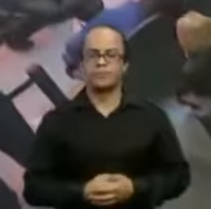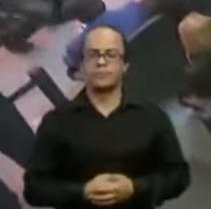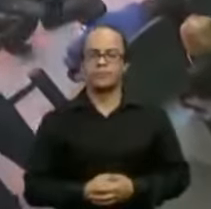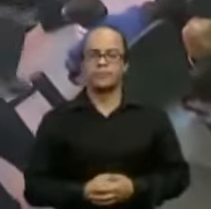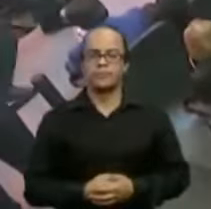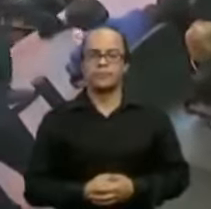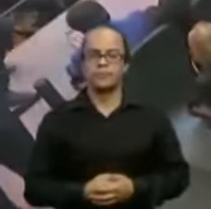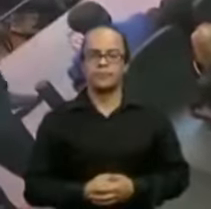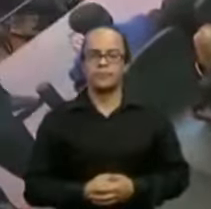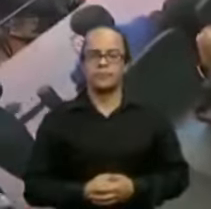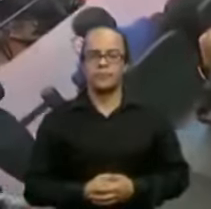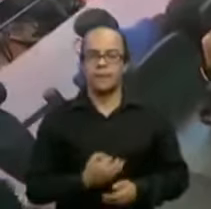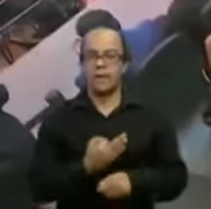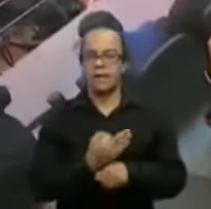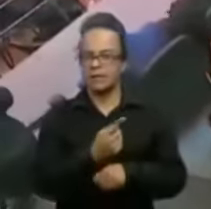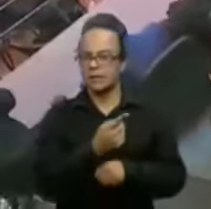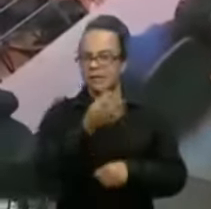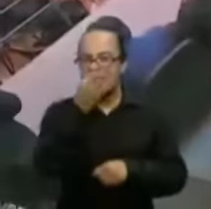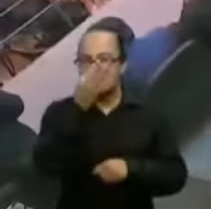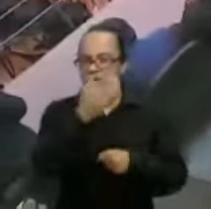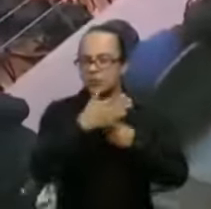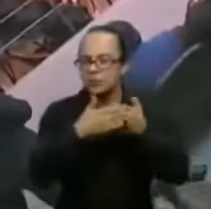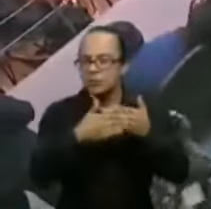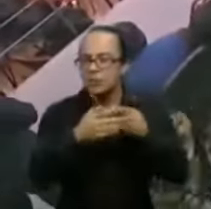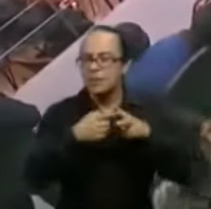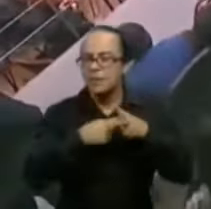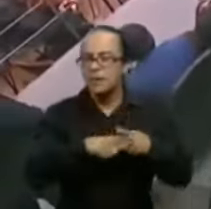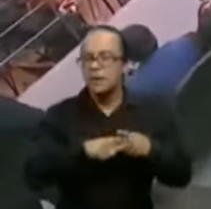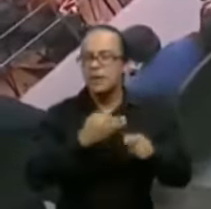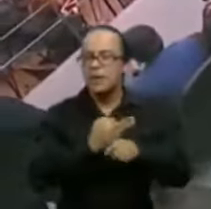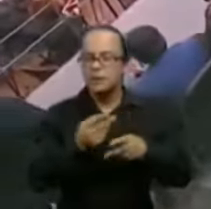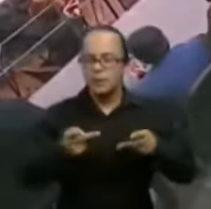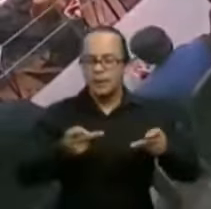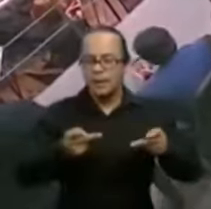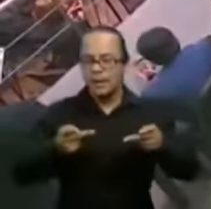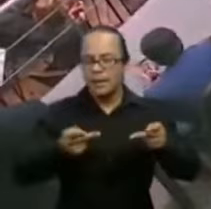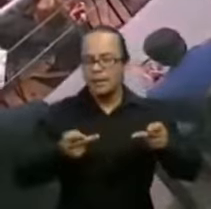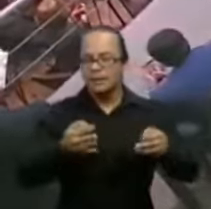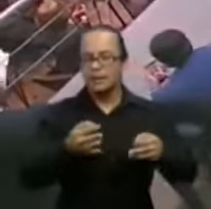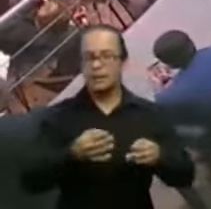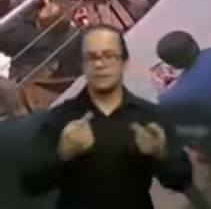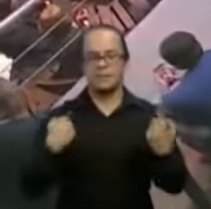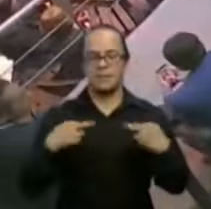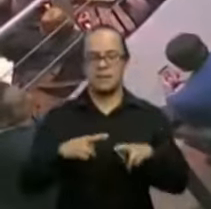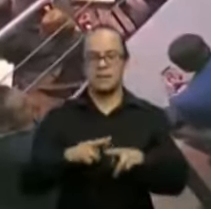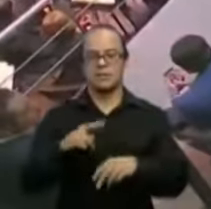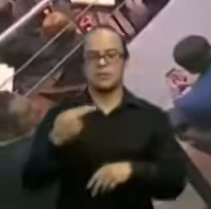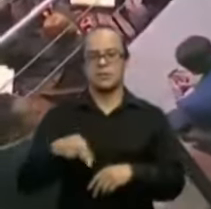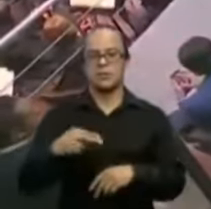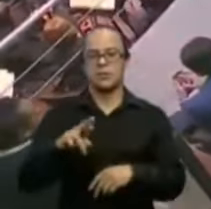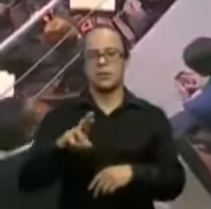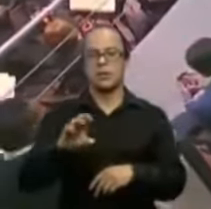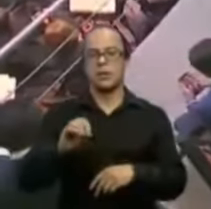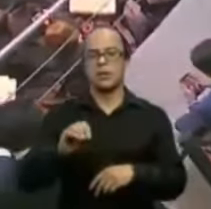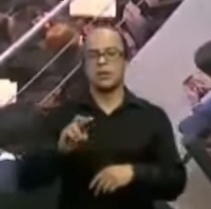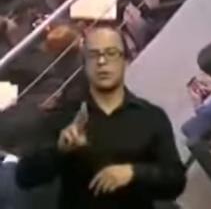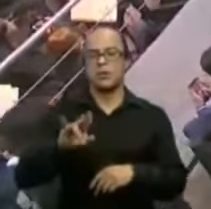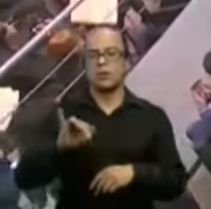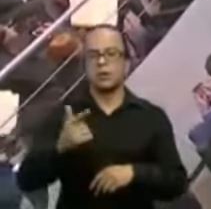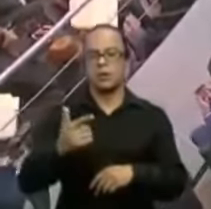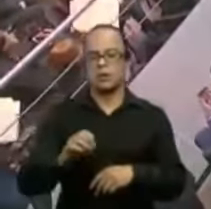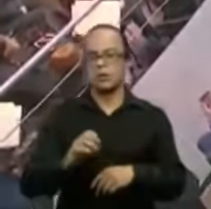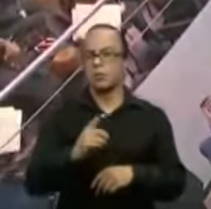manera, justo a nada de iniciar, ahí preparándose el maestro Rodrigo Macías, quienes ellos estarán